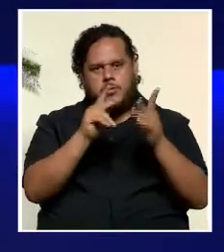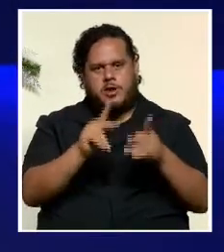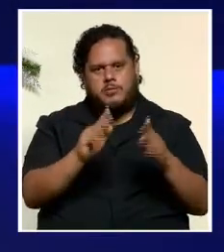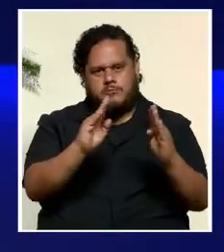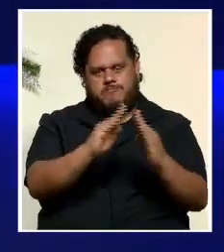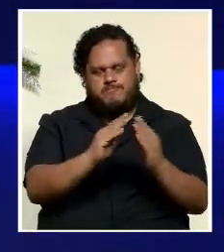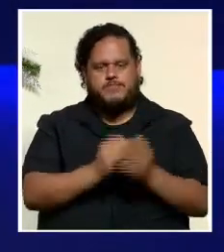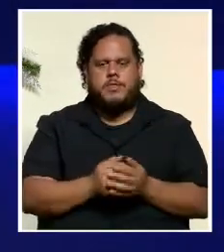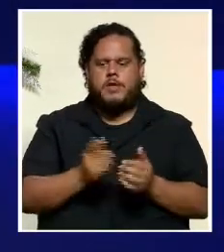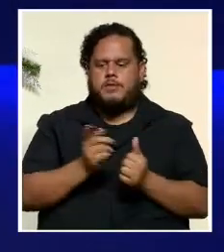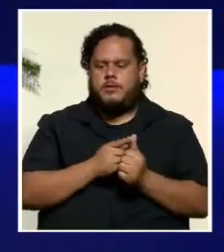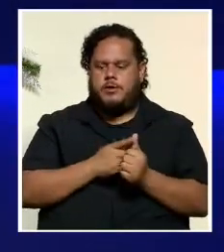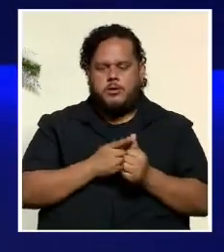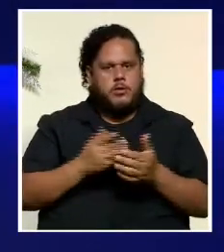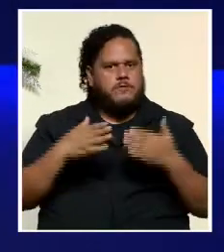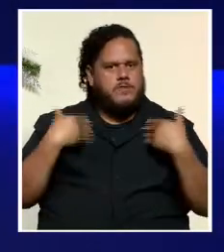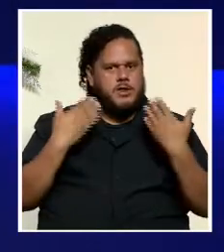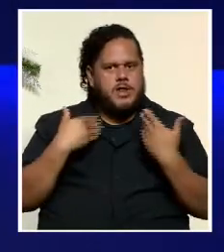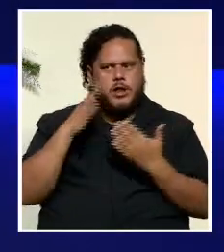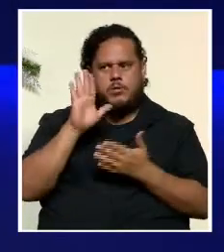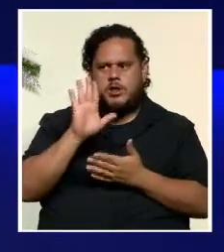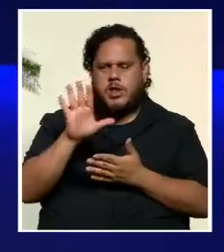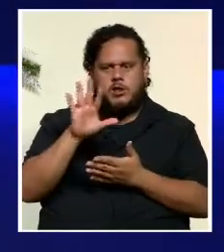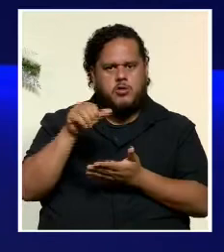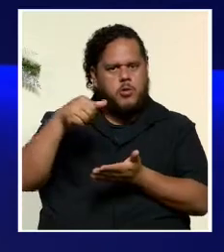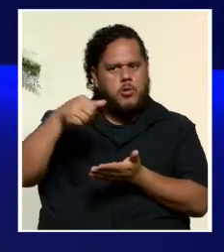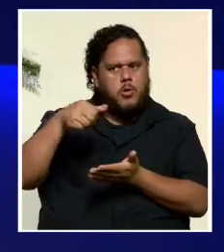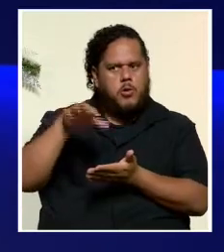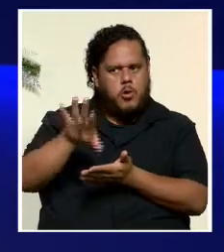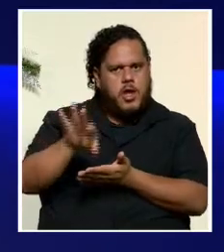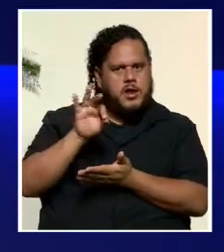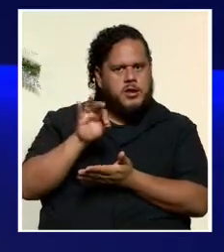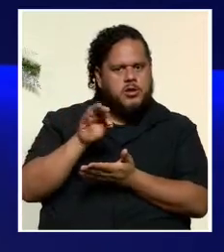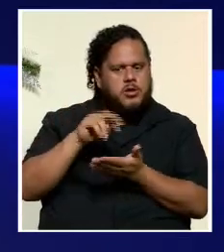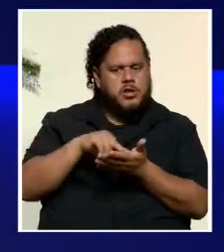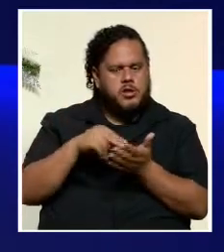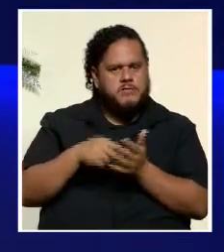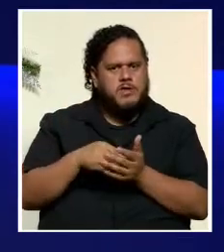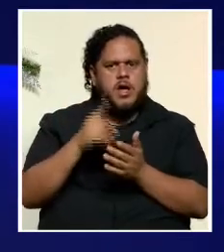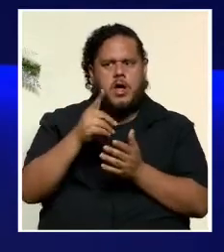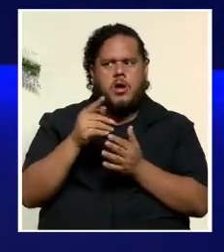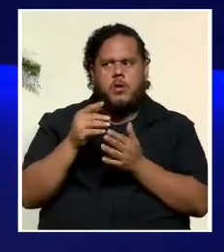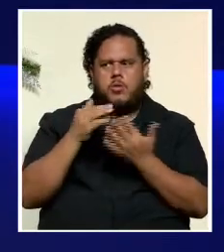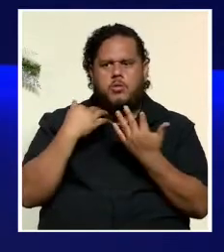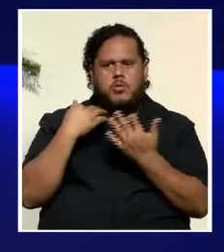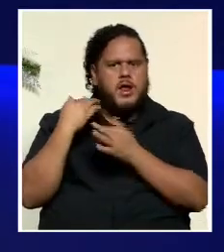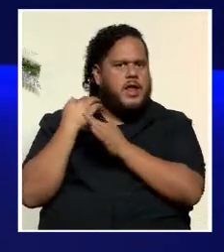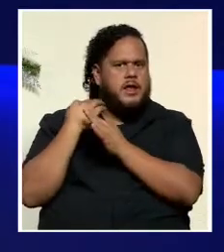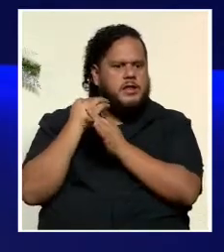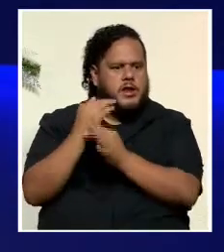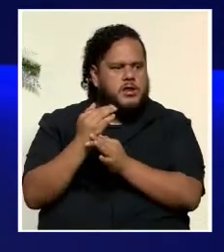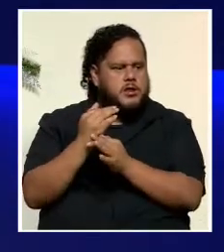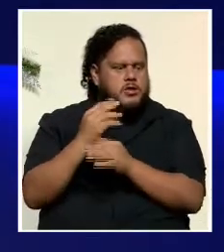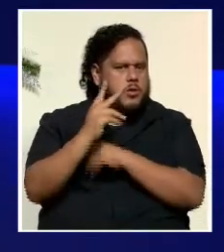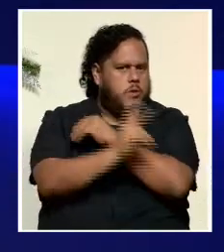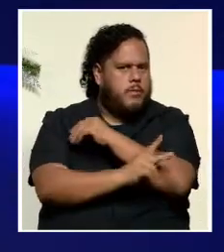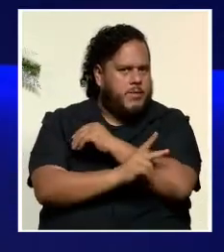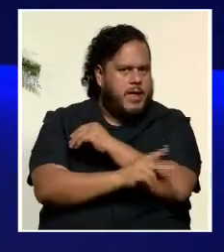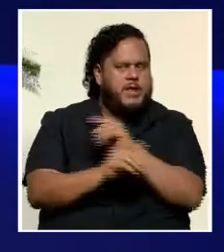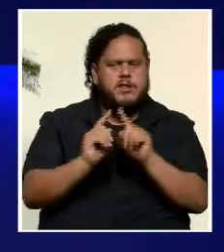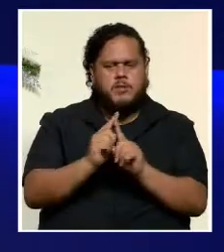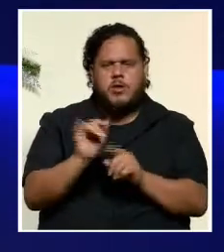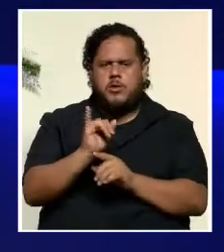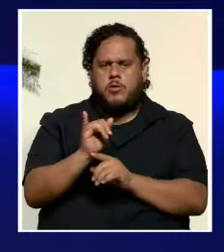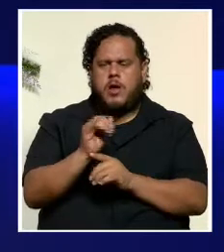nada, felicitarla porque su elección reconoce una trayectoria país, pero también una trayectoria personal